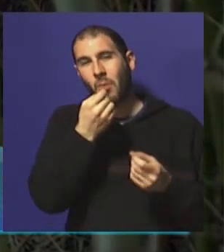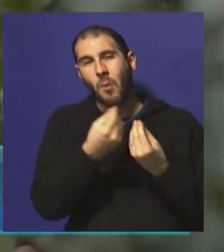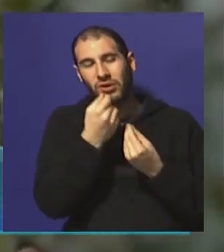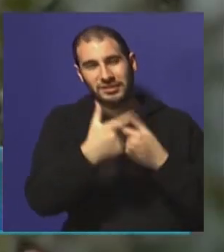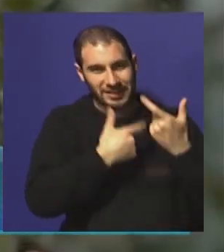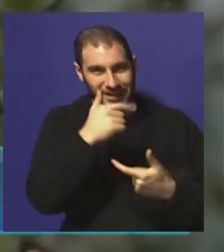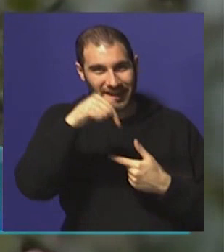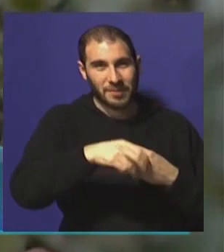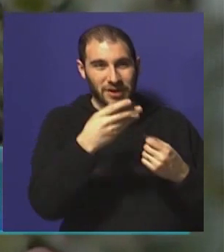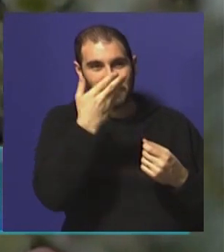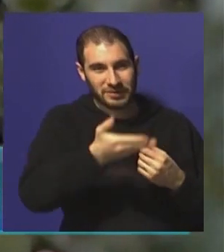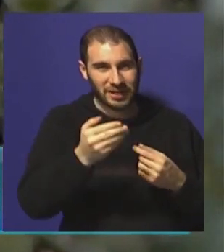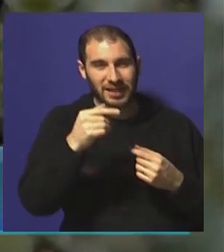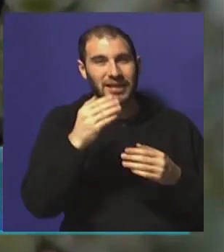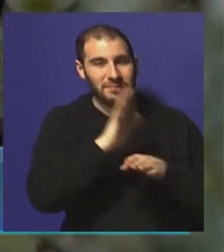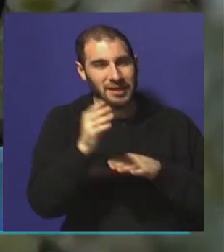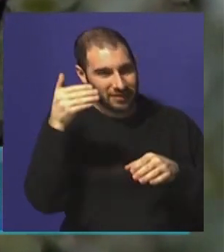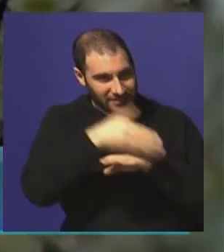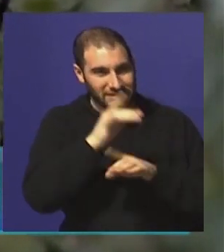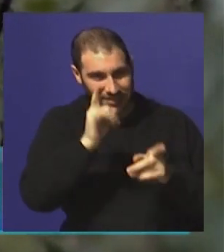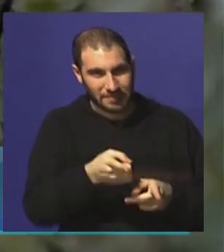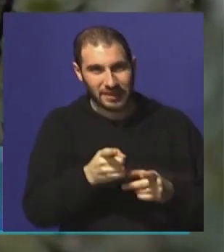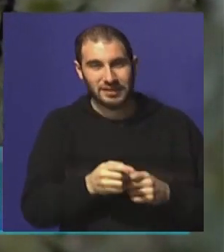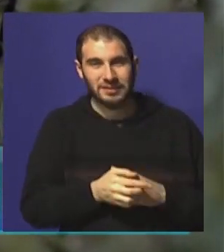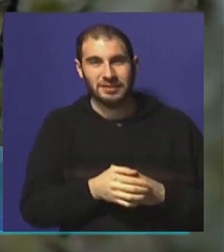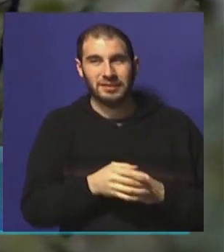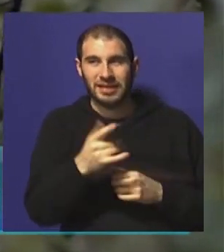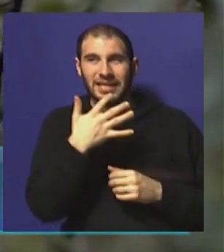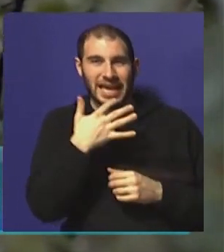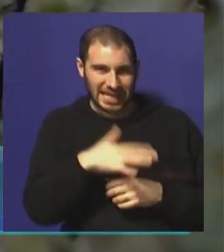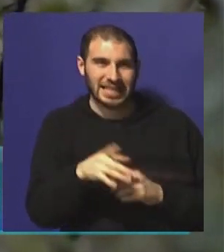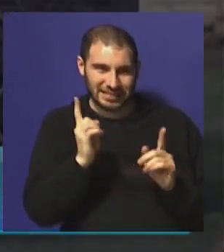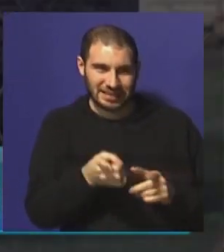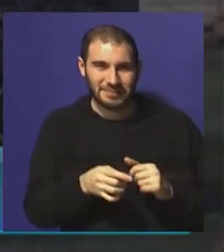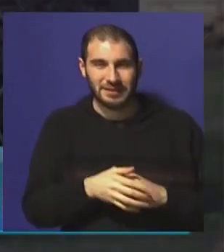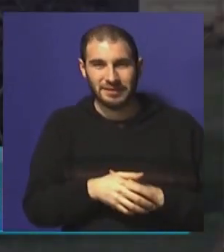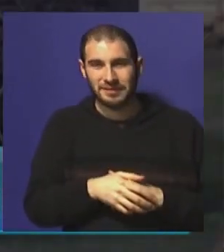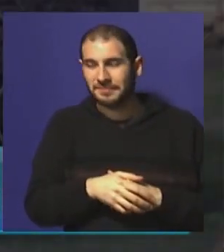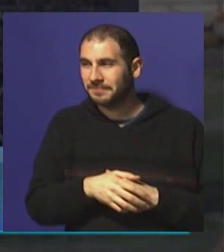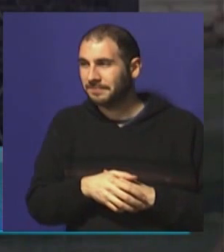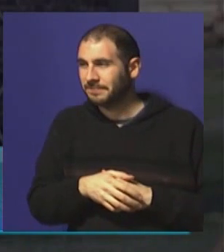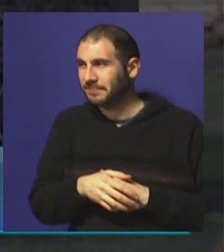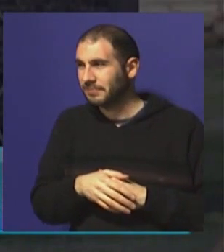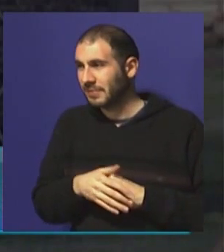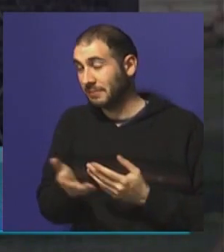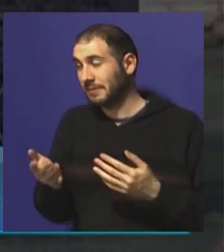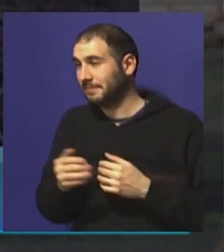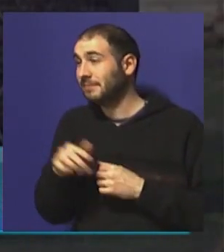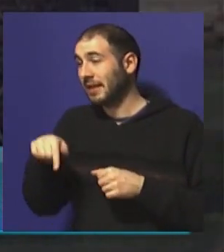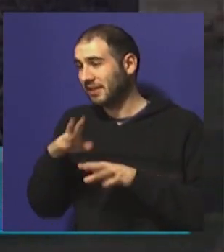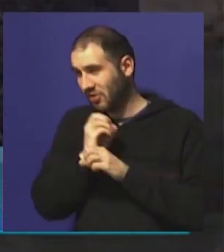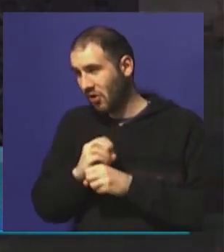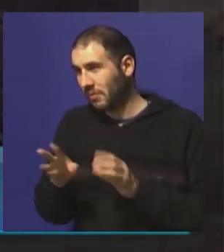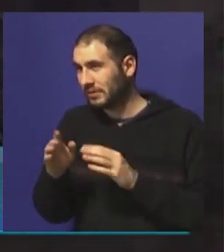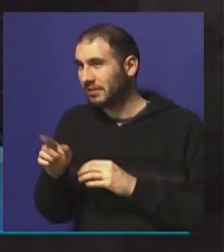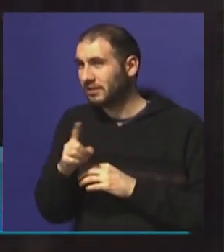piso, te cuento, porque hay gente muy dedicada al cine también, así que sí, lo han entendido de sobremanera. Y nada, y a partir de ahí, bueno,